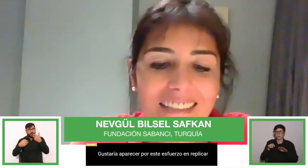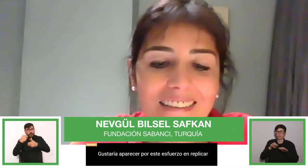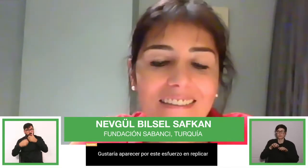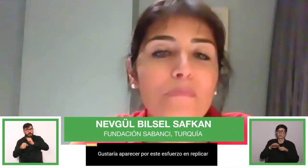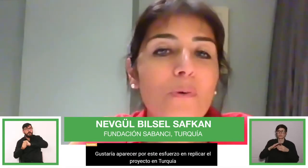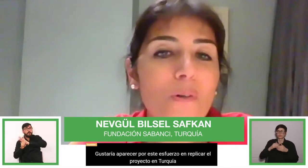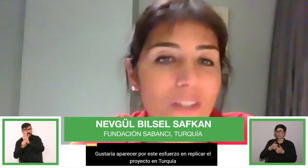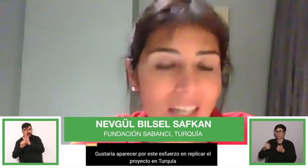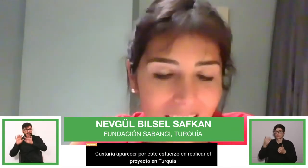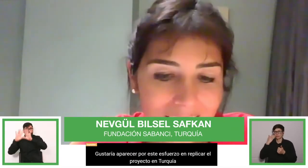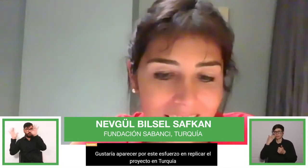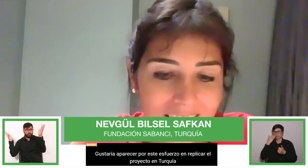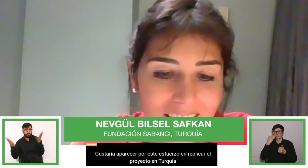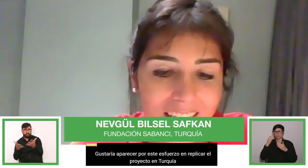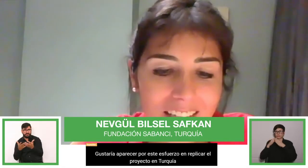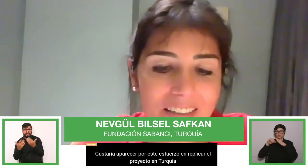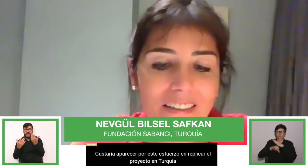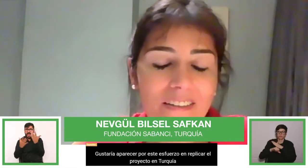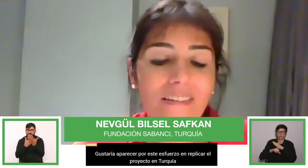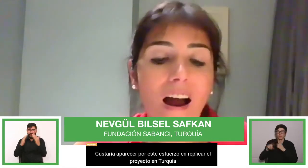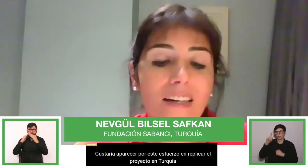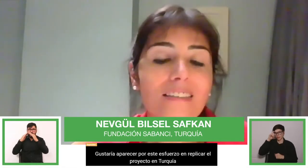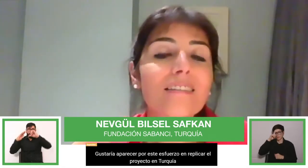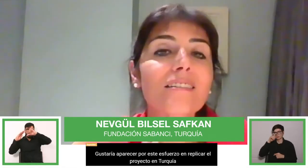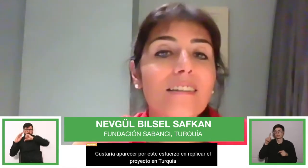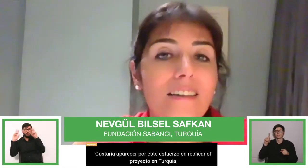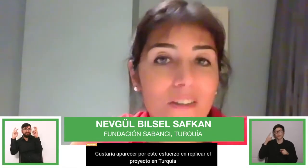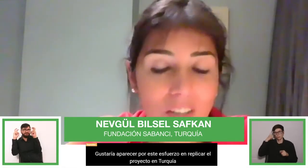virus, y el proyecto